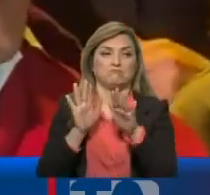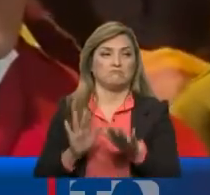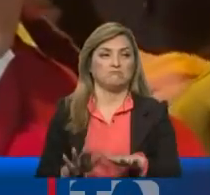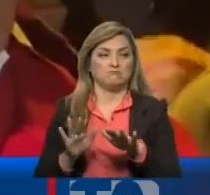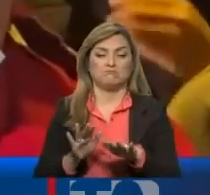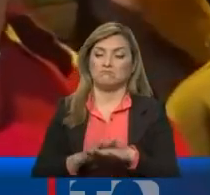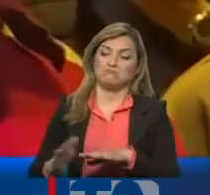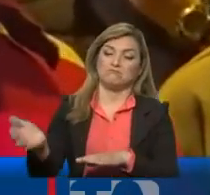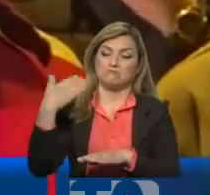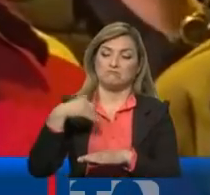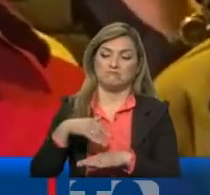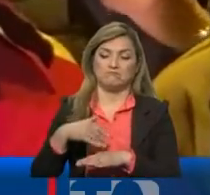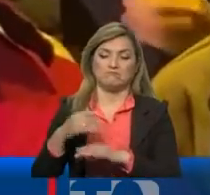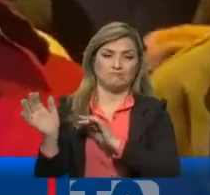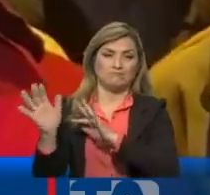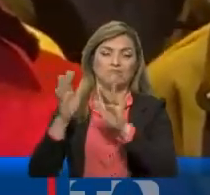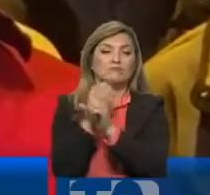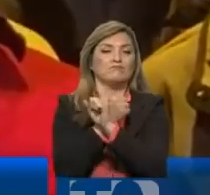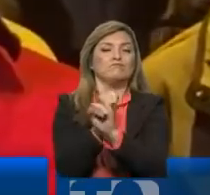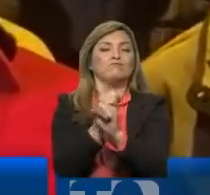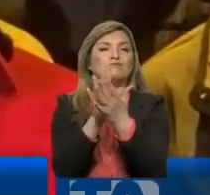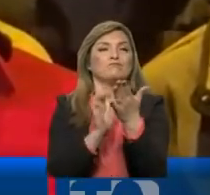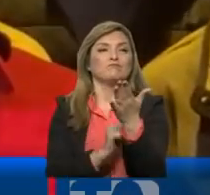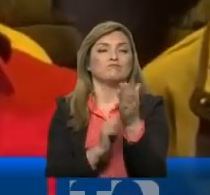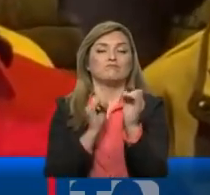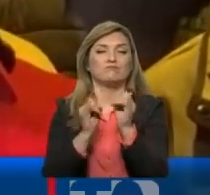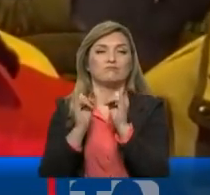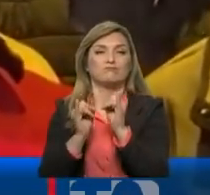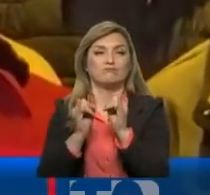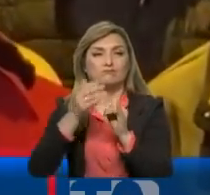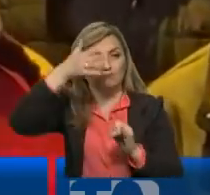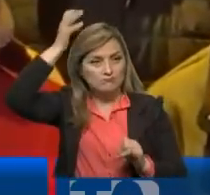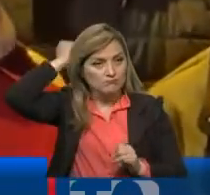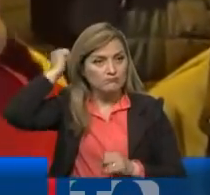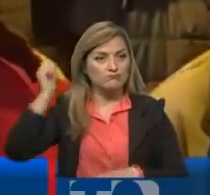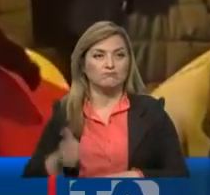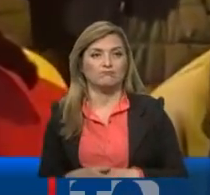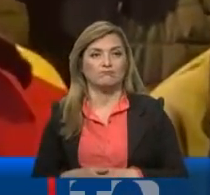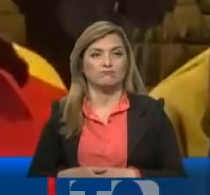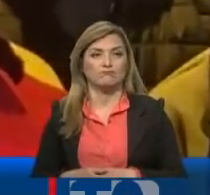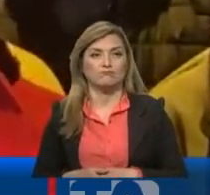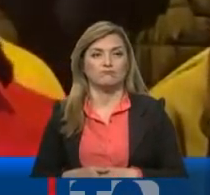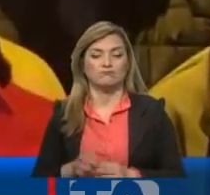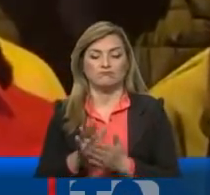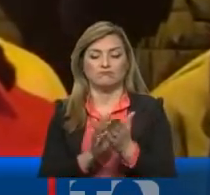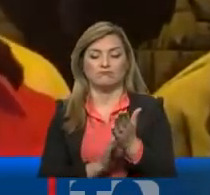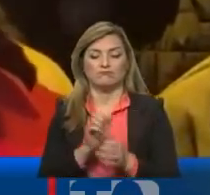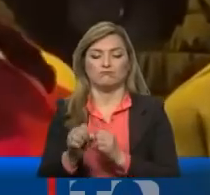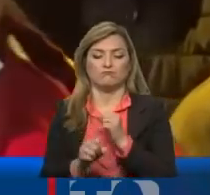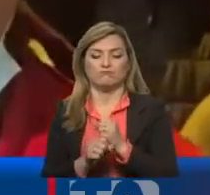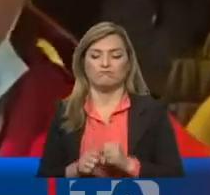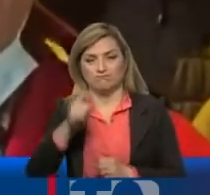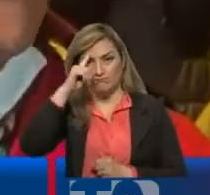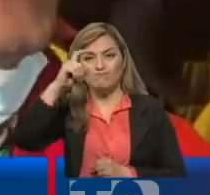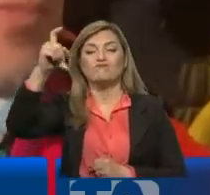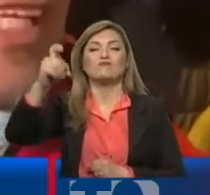ustedes vengan. No a defender un proyecto individual de ya, a defender un proyecto que es de todos, que es de todas. Un